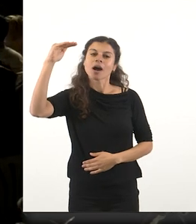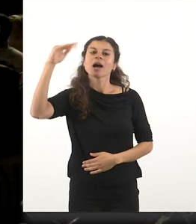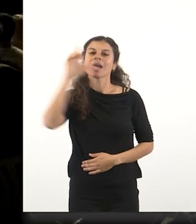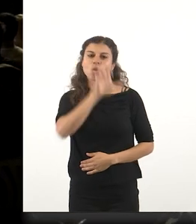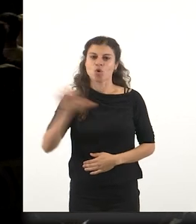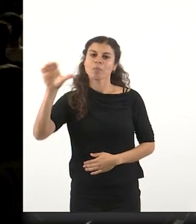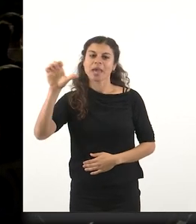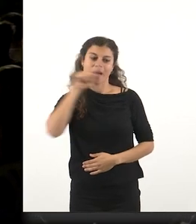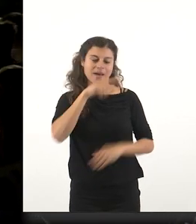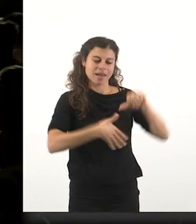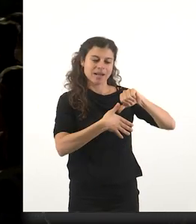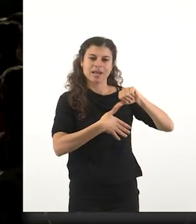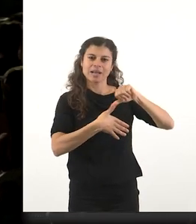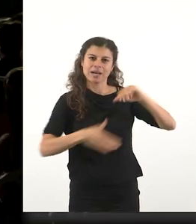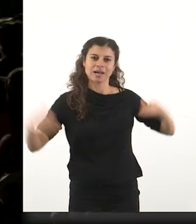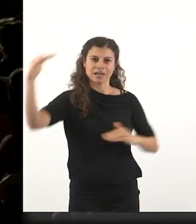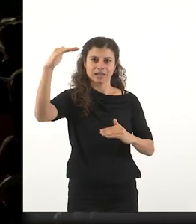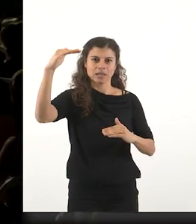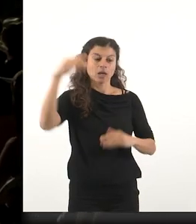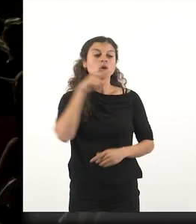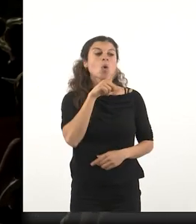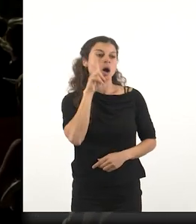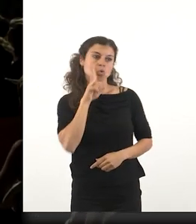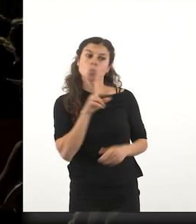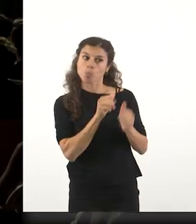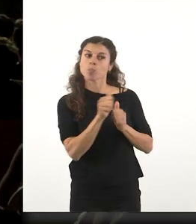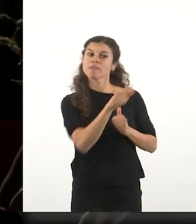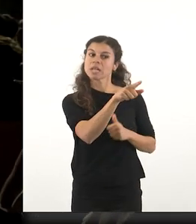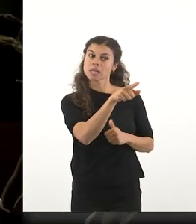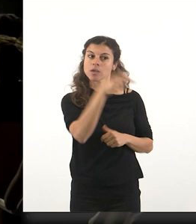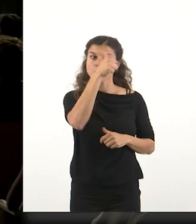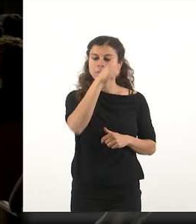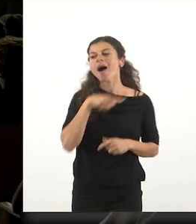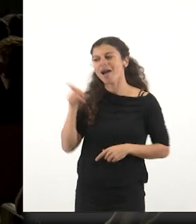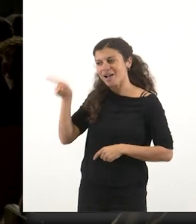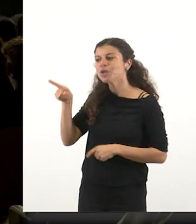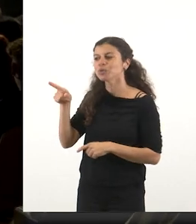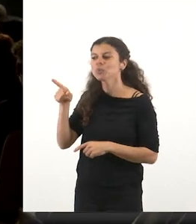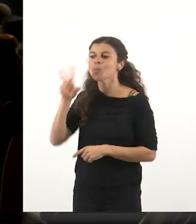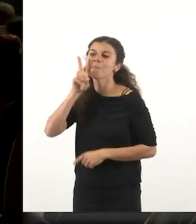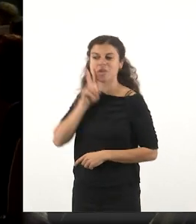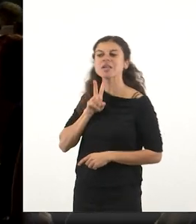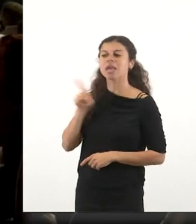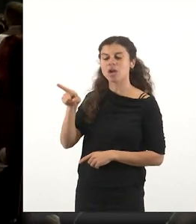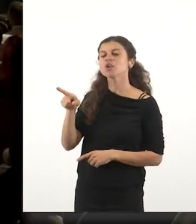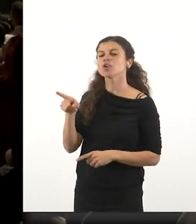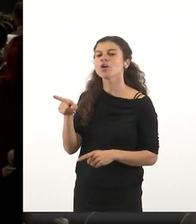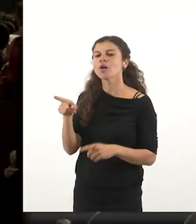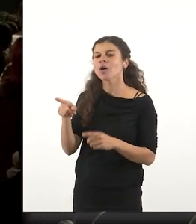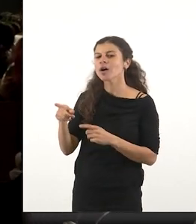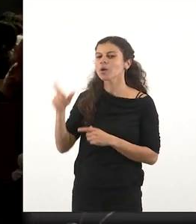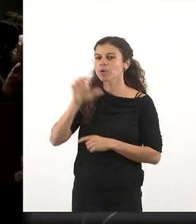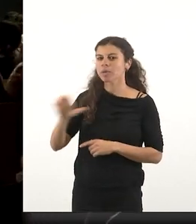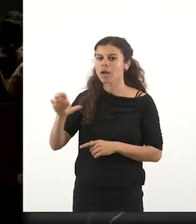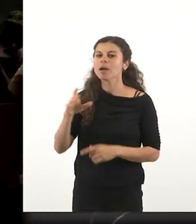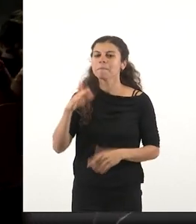latinoamericano. Yo le digo, tus privilegios como hombre. Él me dice, los tuyos como europea. Mi hija me dice, mamá, yo tengo privilegios sobre los perros, mamá.